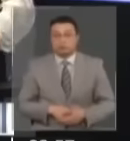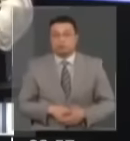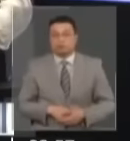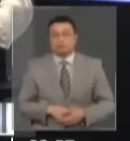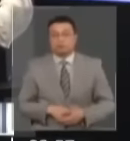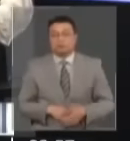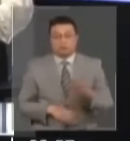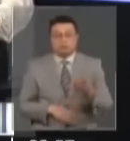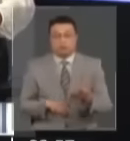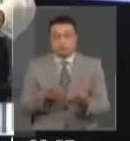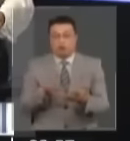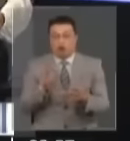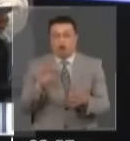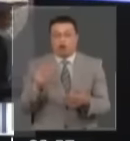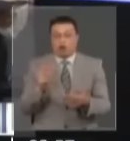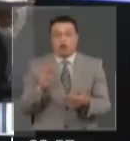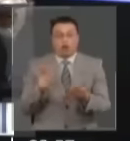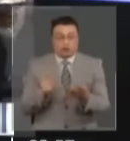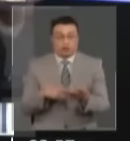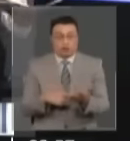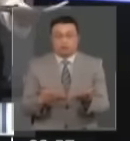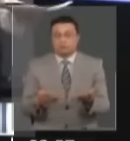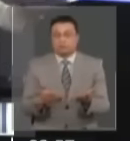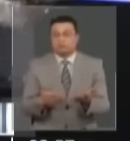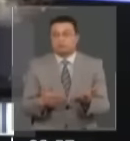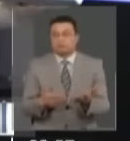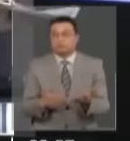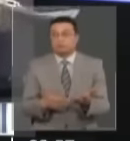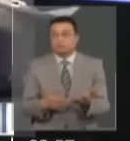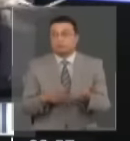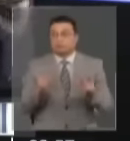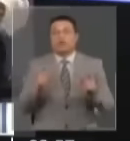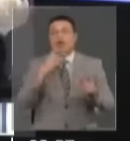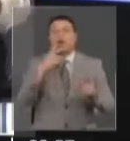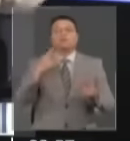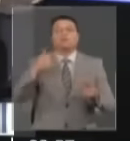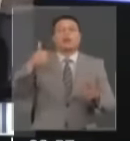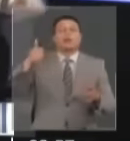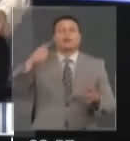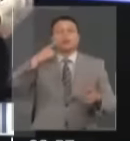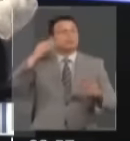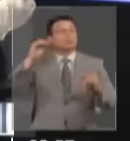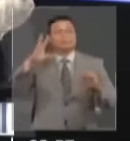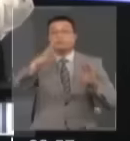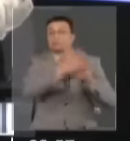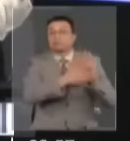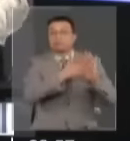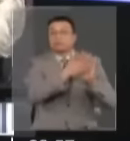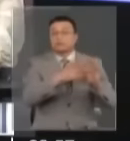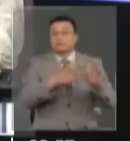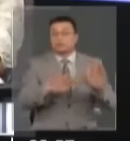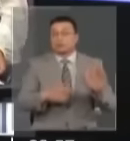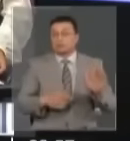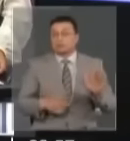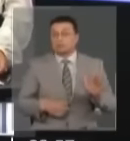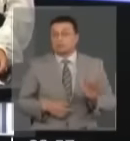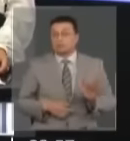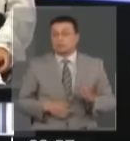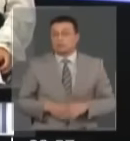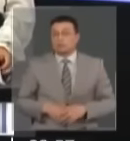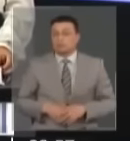entregar un. Por favor. Ok. Yo la tengo. La tenemos nosotros, a ver si nos ayudan desde dirección. La podemos tener. Mi propuesta en 140 caracteres. Okay. Sería